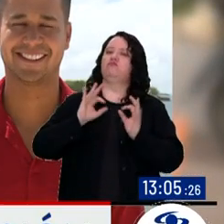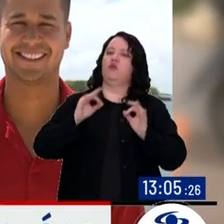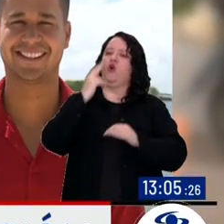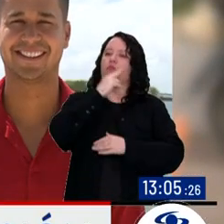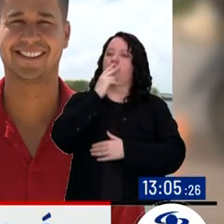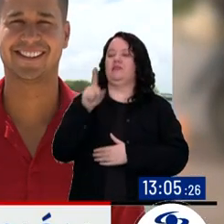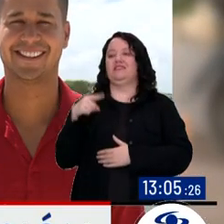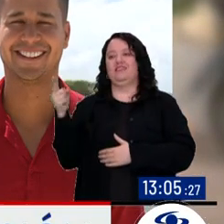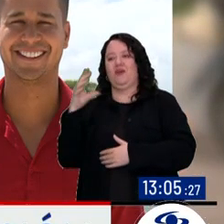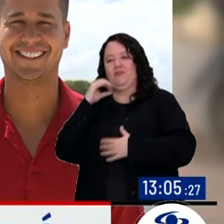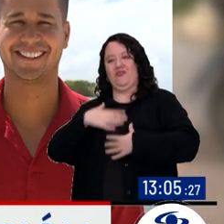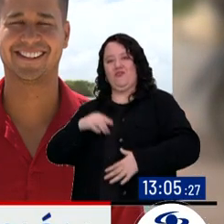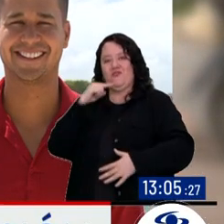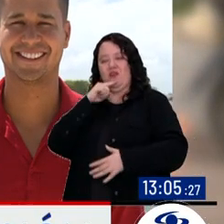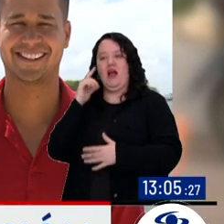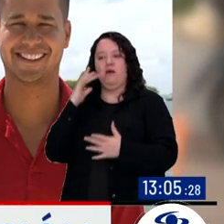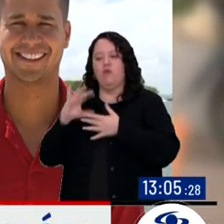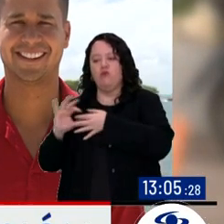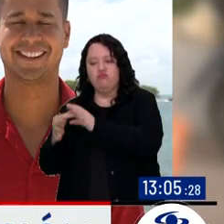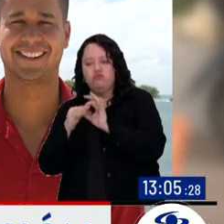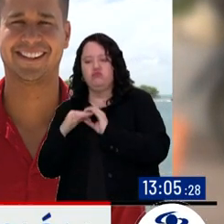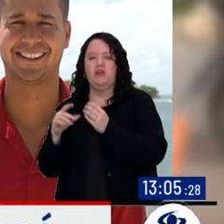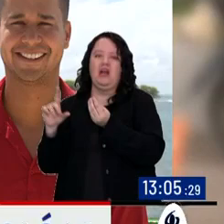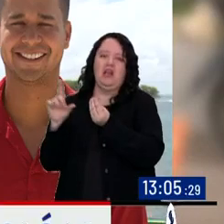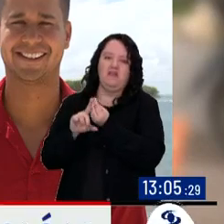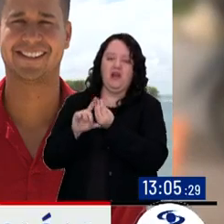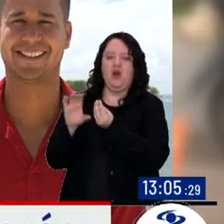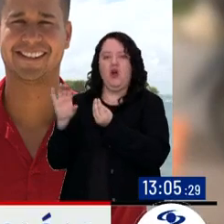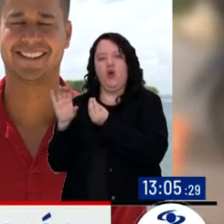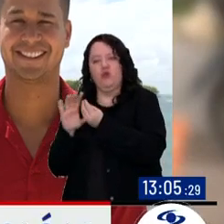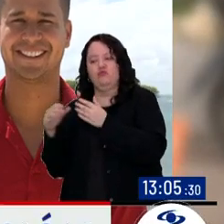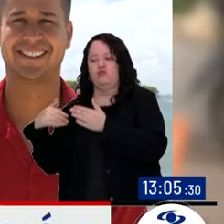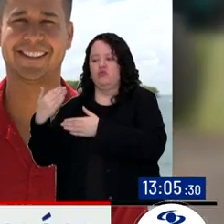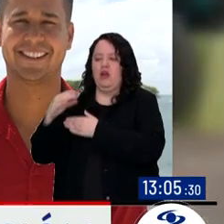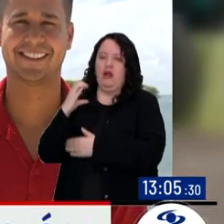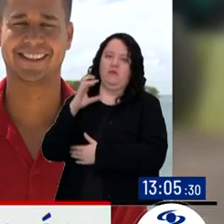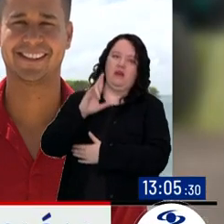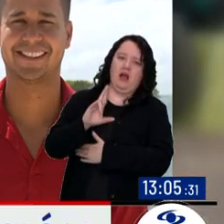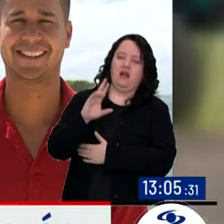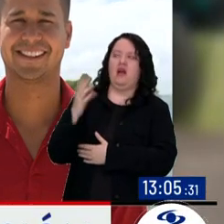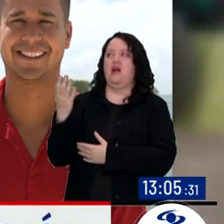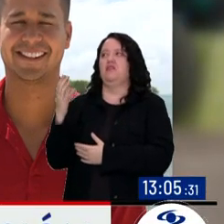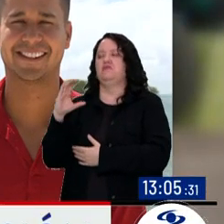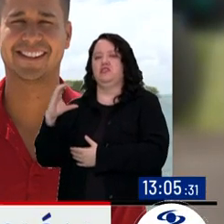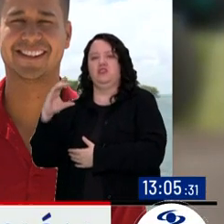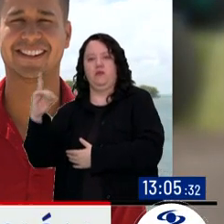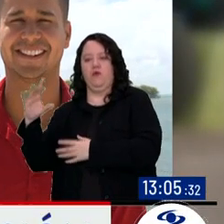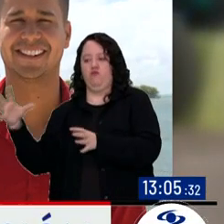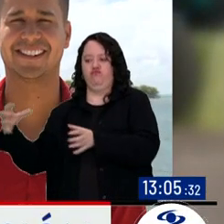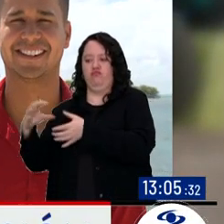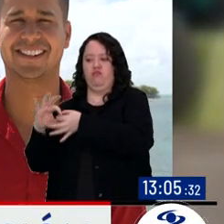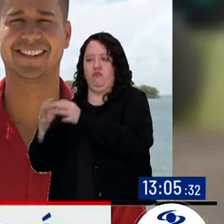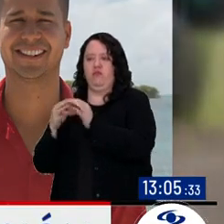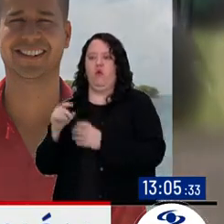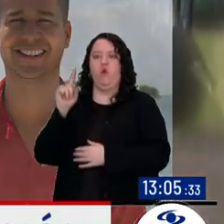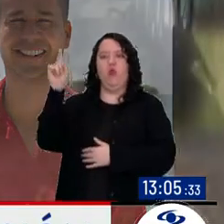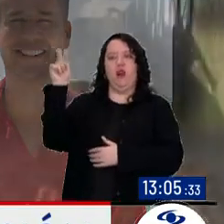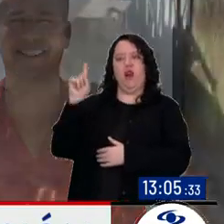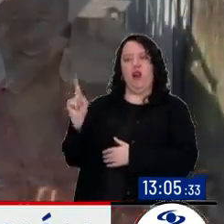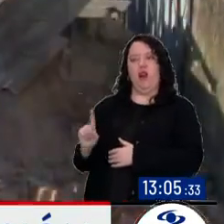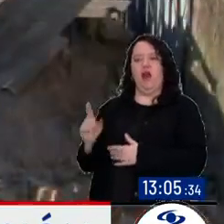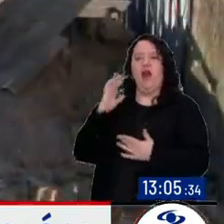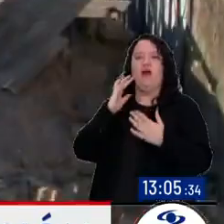Nicolás Gallardo, que representa una alianza liberal, conservadora, de Cambio Radical y hasta el Centro Democrático, será el nuevo gobernador de San